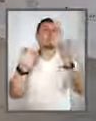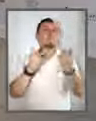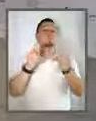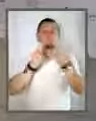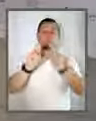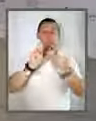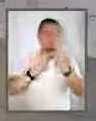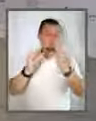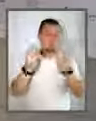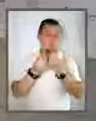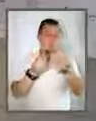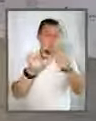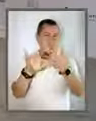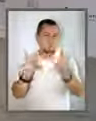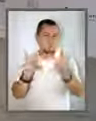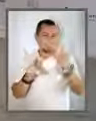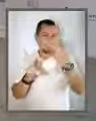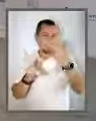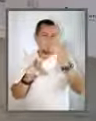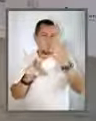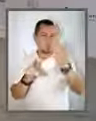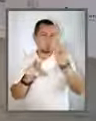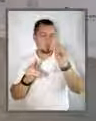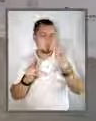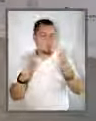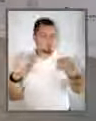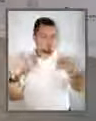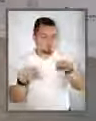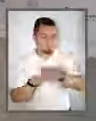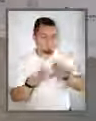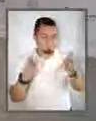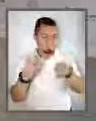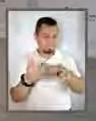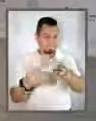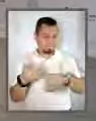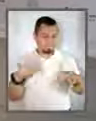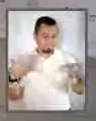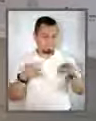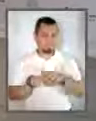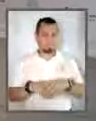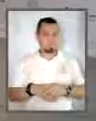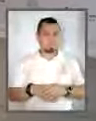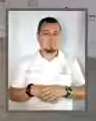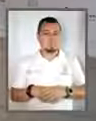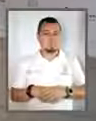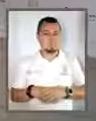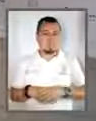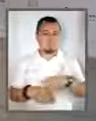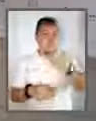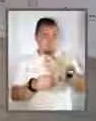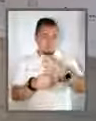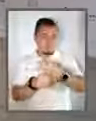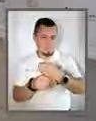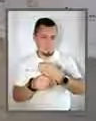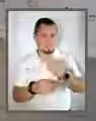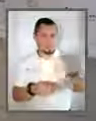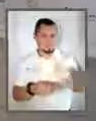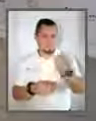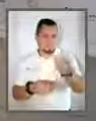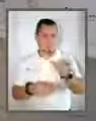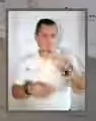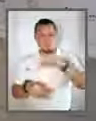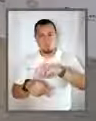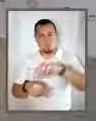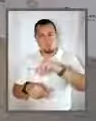pruebas se realizaron en Puerta de Hierro? ¿Y si está clausurado Puerta de Hierro o no? Si quieren, contesto la primera parte de la pregunta y el